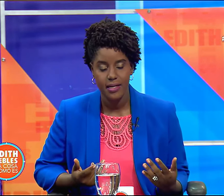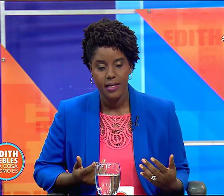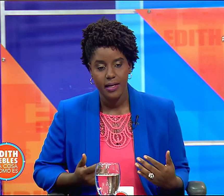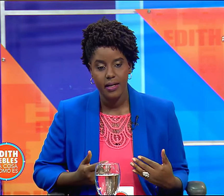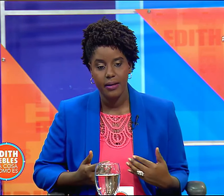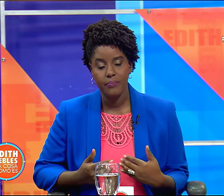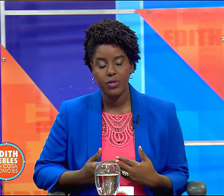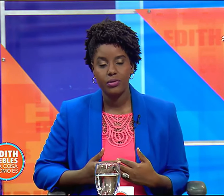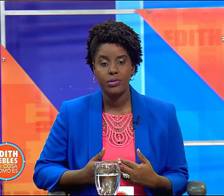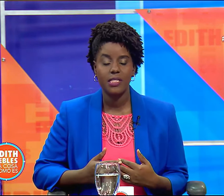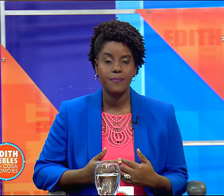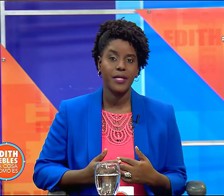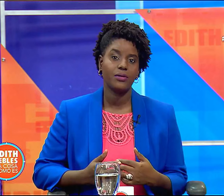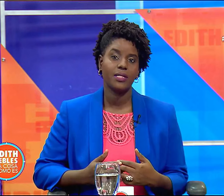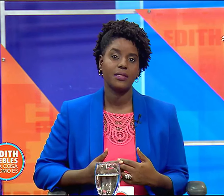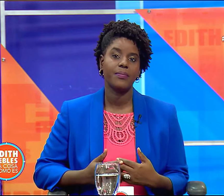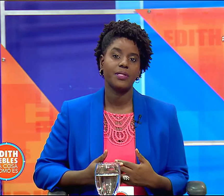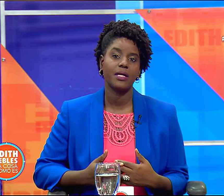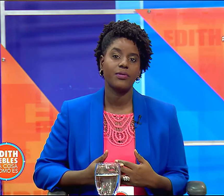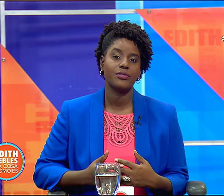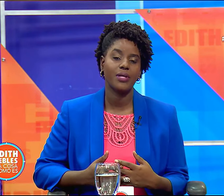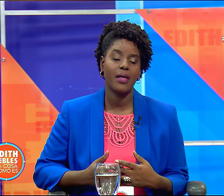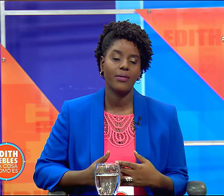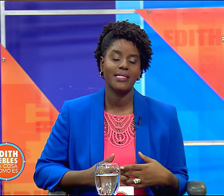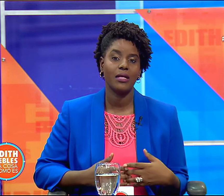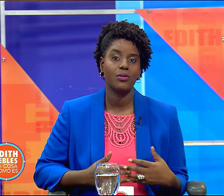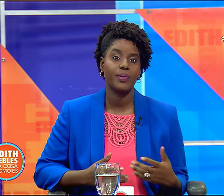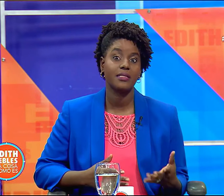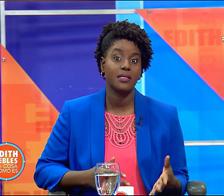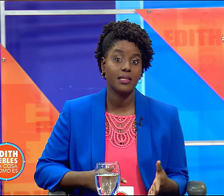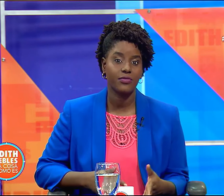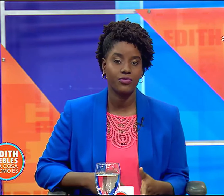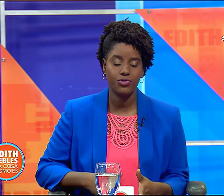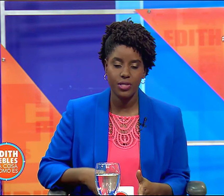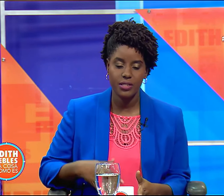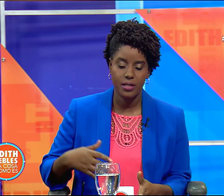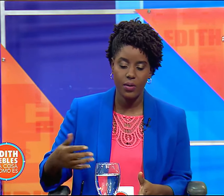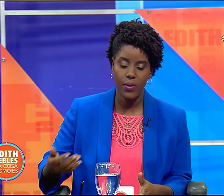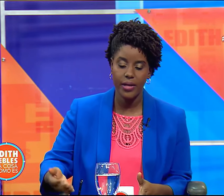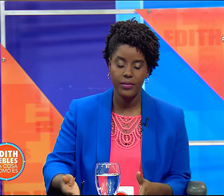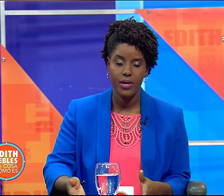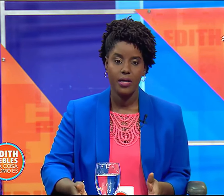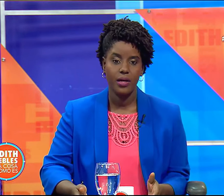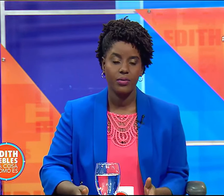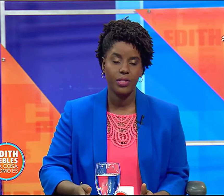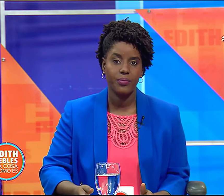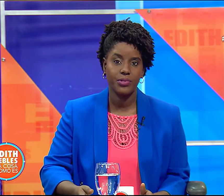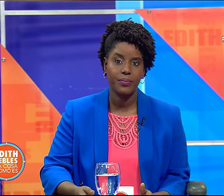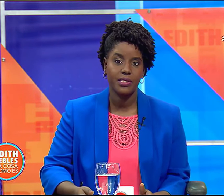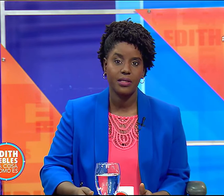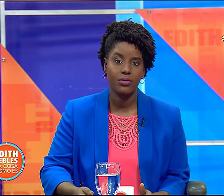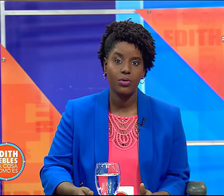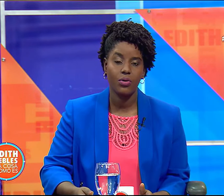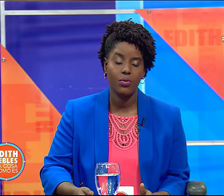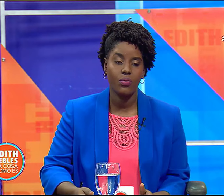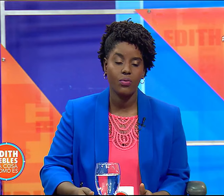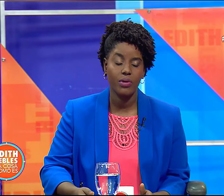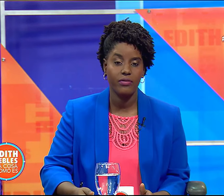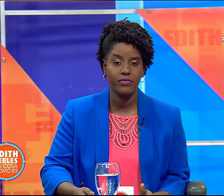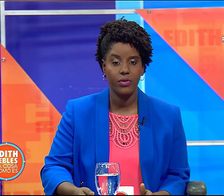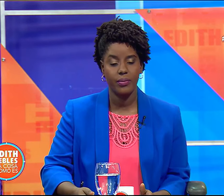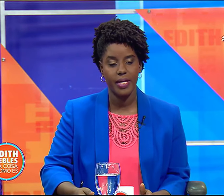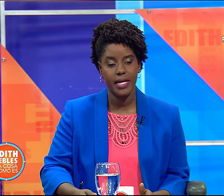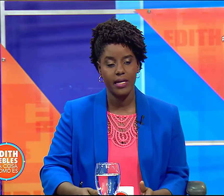botellas. Otro aspecto que siempre se ha cuestionado es la duplicidad de funciones. Recuerdo que en un tiempo se presentó